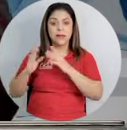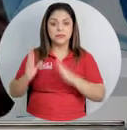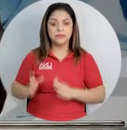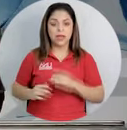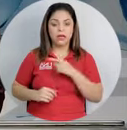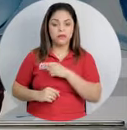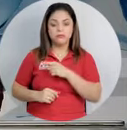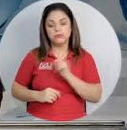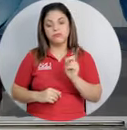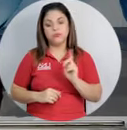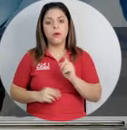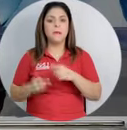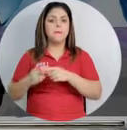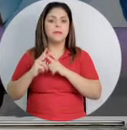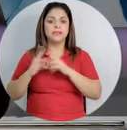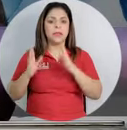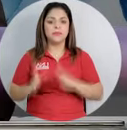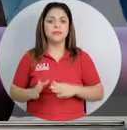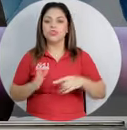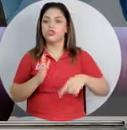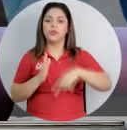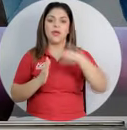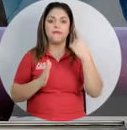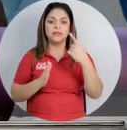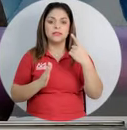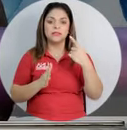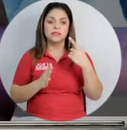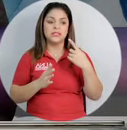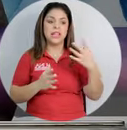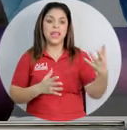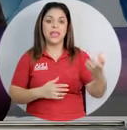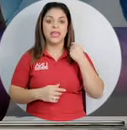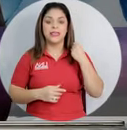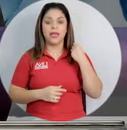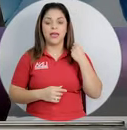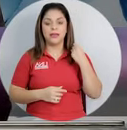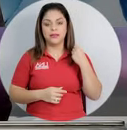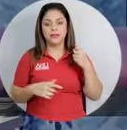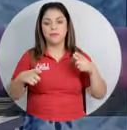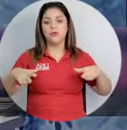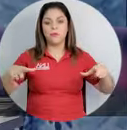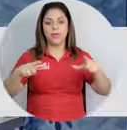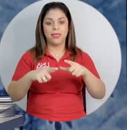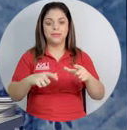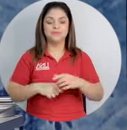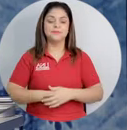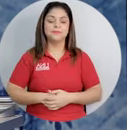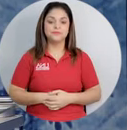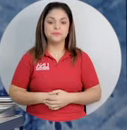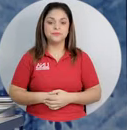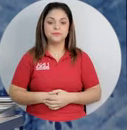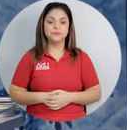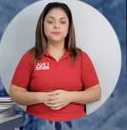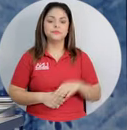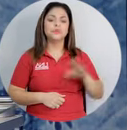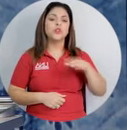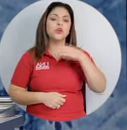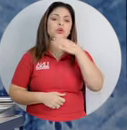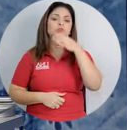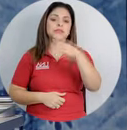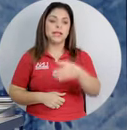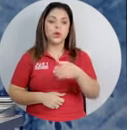subsistir. Caso contrario a prestamistas, que un prestamista de una vez va por la propiedad. Su recomendación,